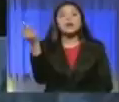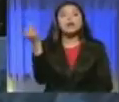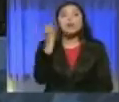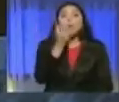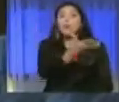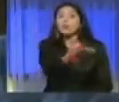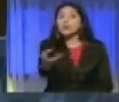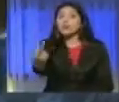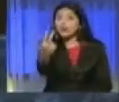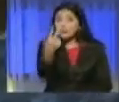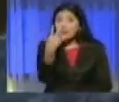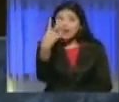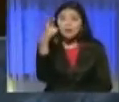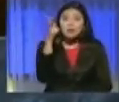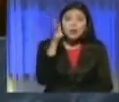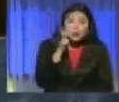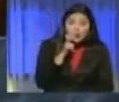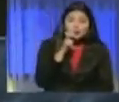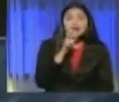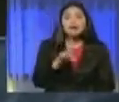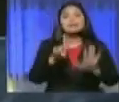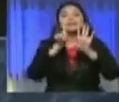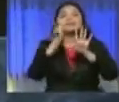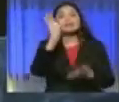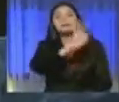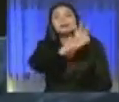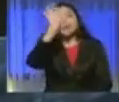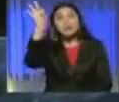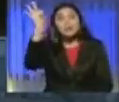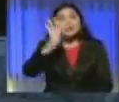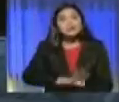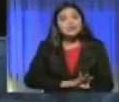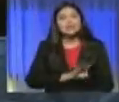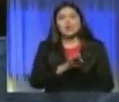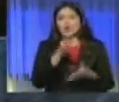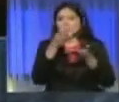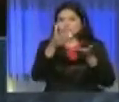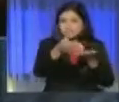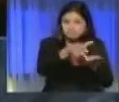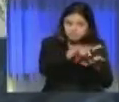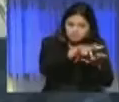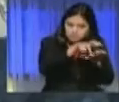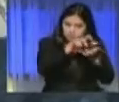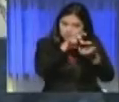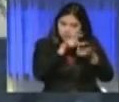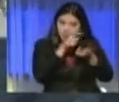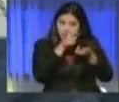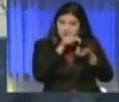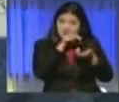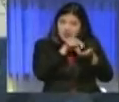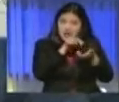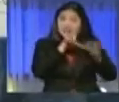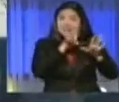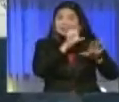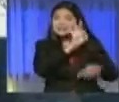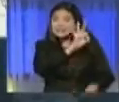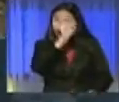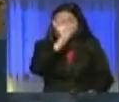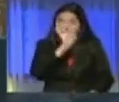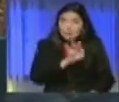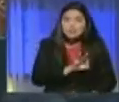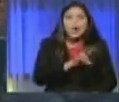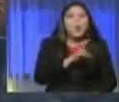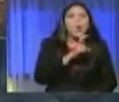escuchan, el 60% de todos los dividendos y ganancias que nos va a dar toda esta riqueza, en oro,